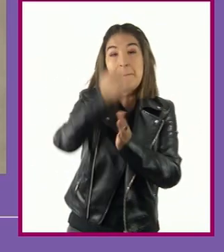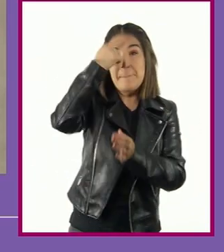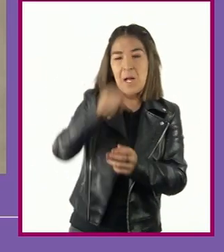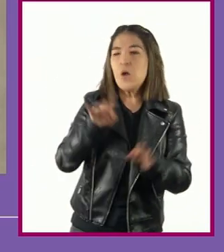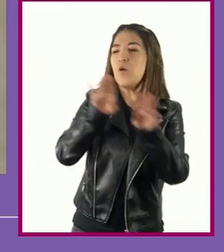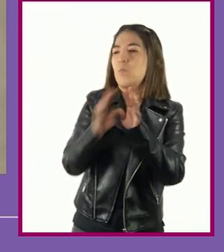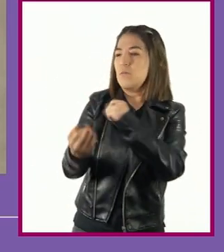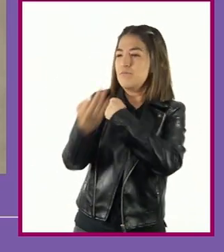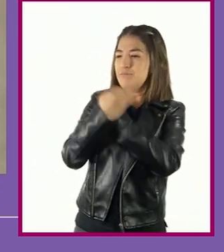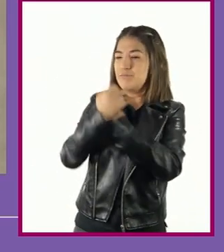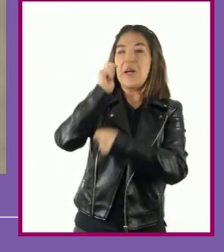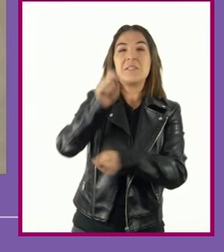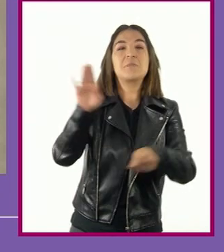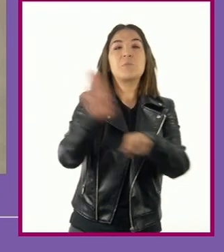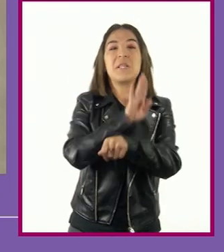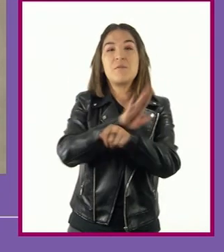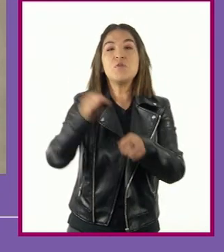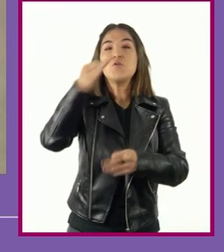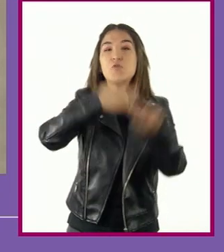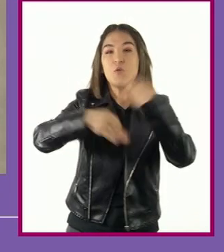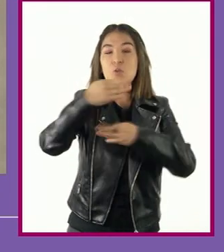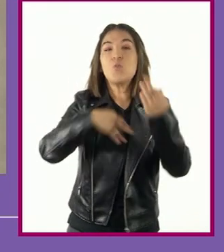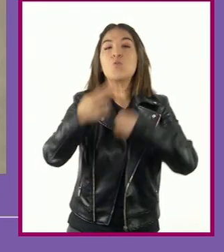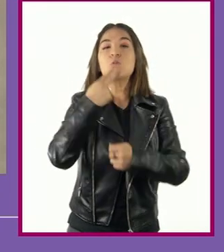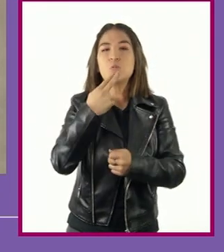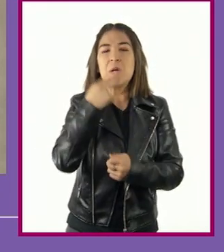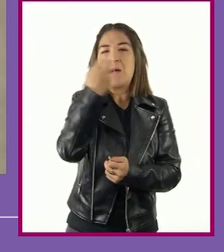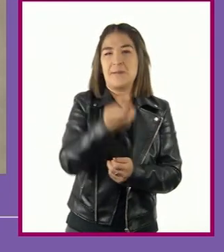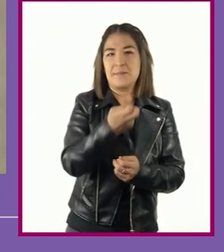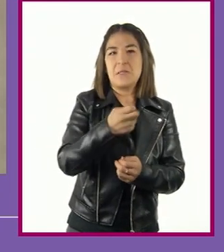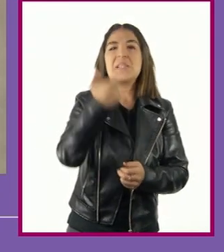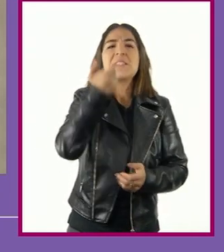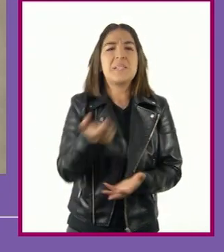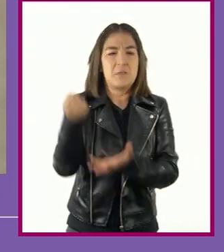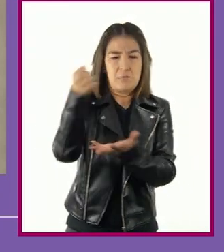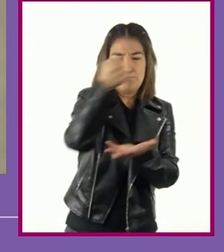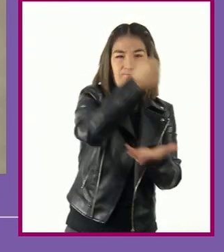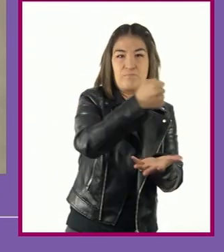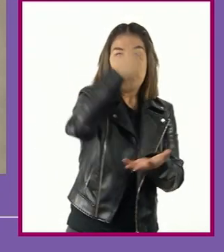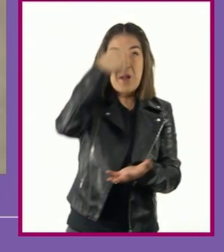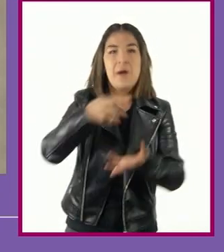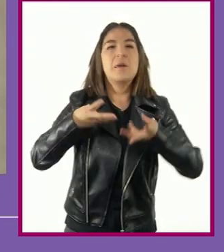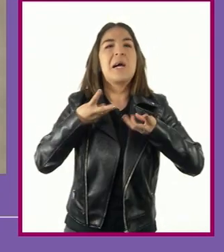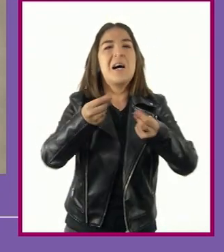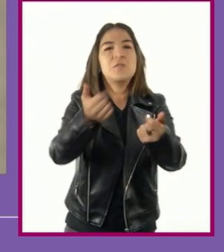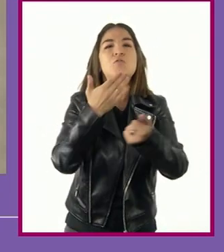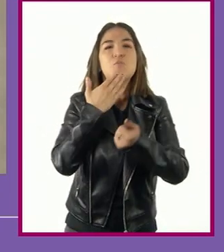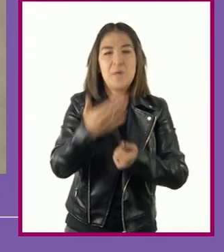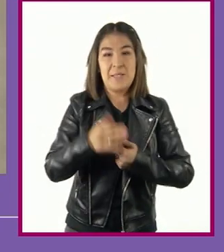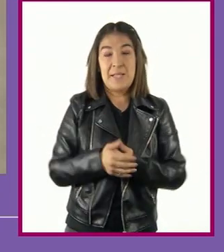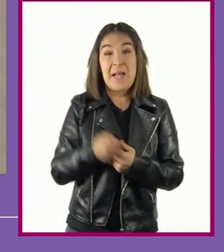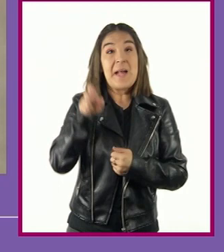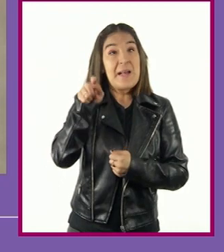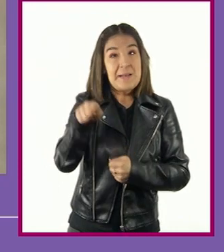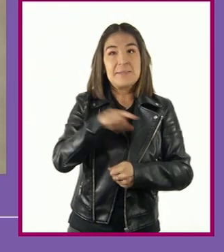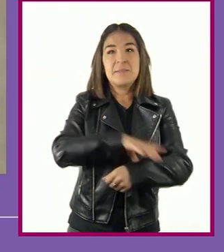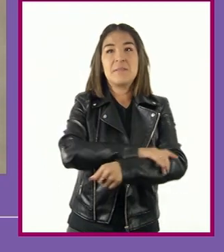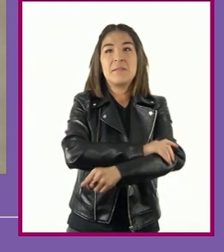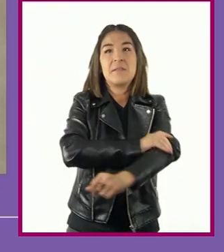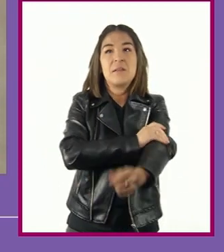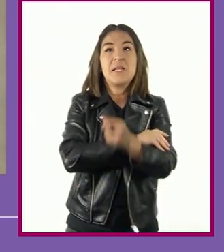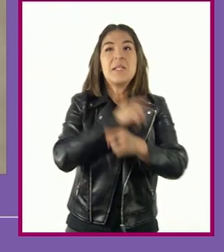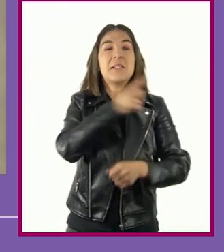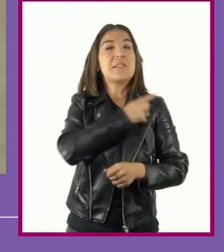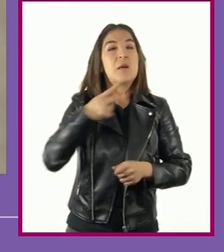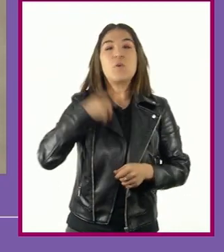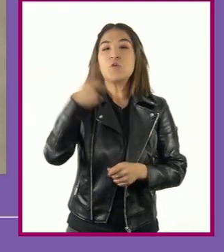nombre y de utilizar los recursos de la nación. Sin embargo, ellos tienen la